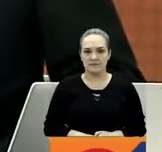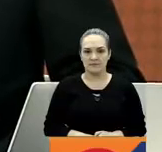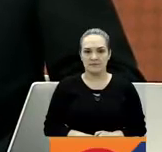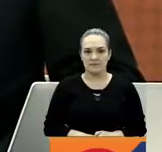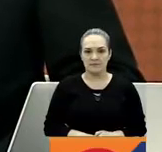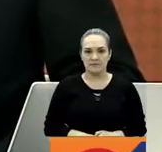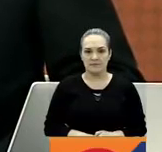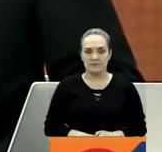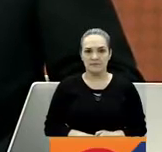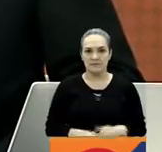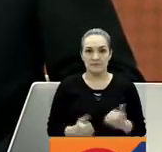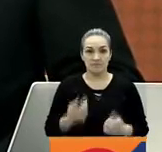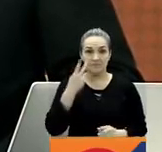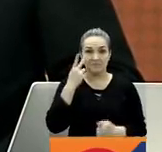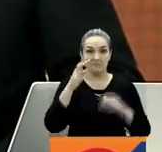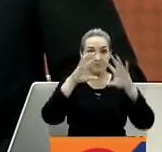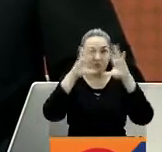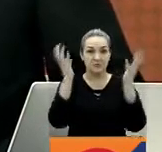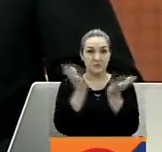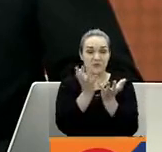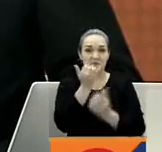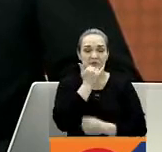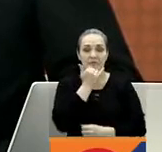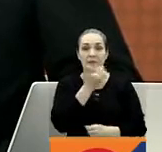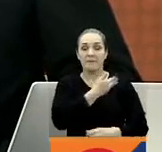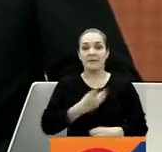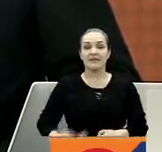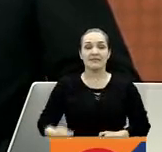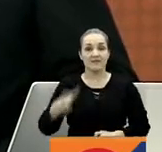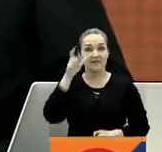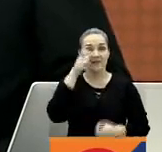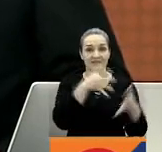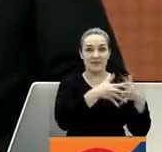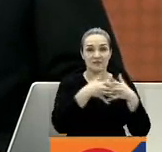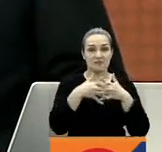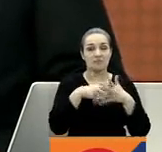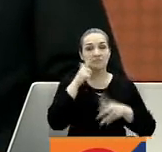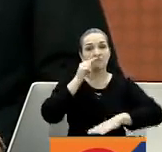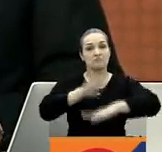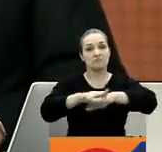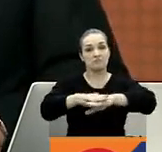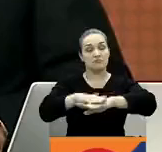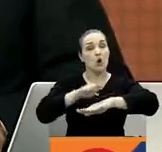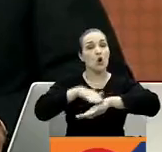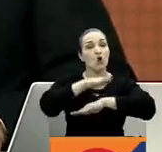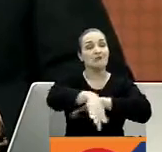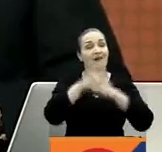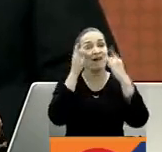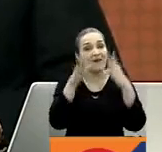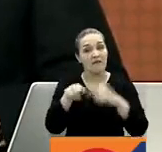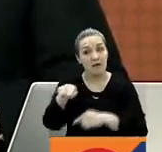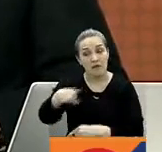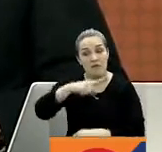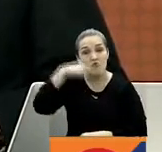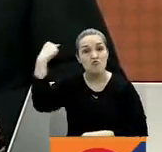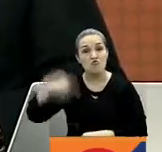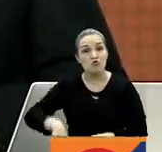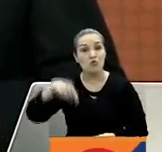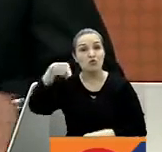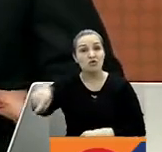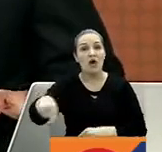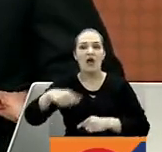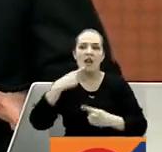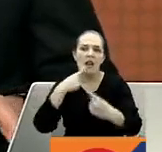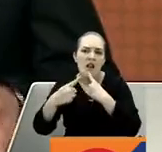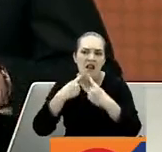vamos a echarle un vistazo del mundo porque presidente de los eeuu joe biden advirtió que habrá severas consecuencias para rusia si abandona la vía diplomática